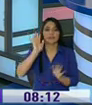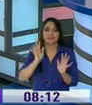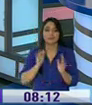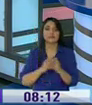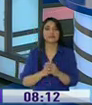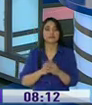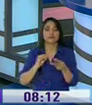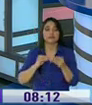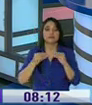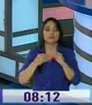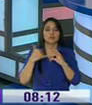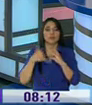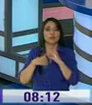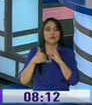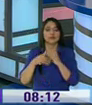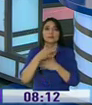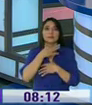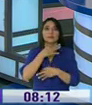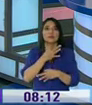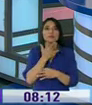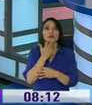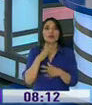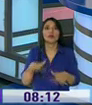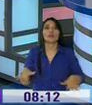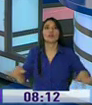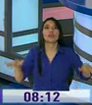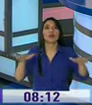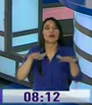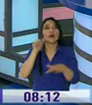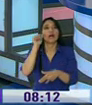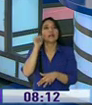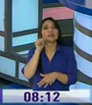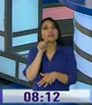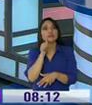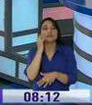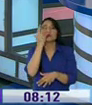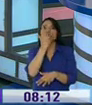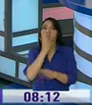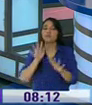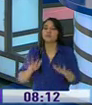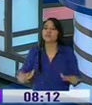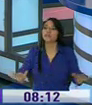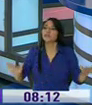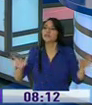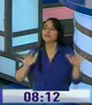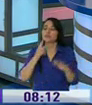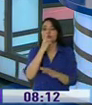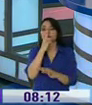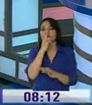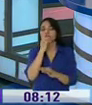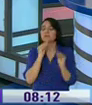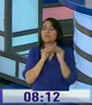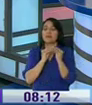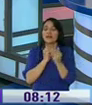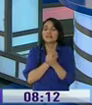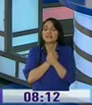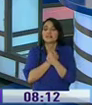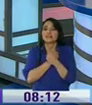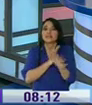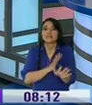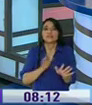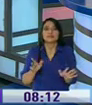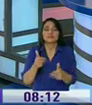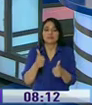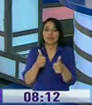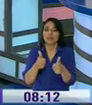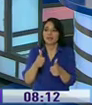098-518-4393. Ese es el WhatsAppito. Oye, me gusta el color del estudio, así azul. Así a mí me gusta bonito, también, ¿no? Se lo ve mucho más interesante, más cálido, me parece ese tono. Bien, Pepito. Muy